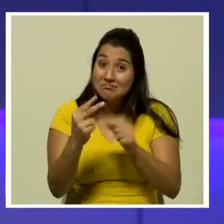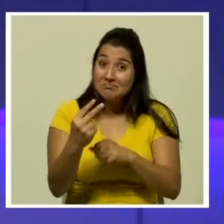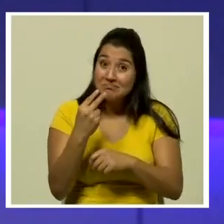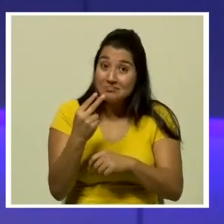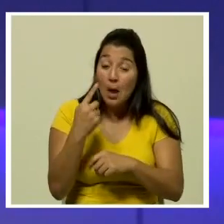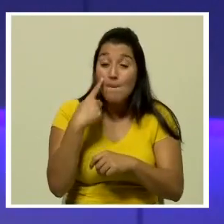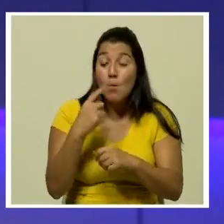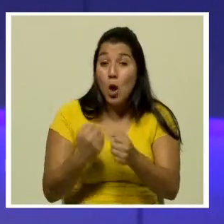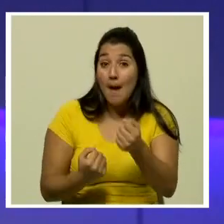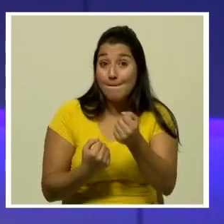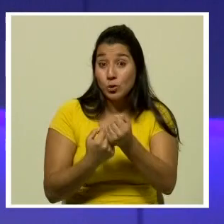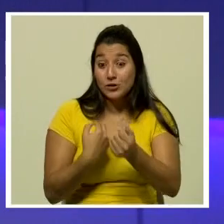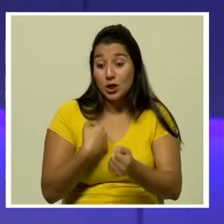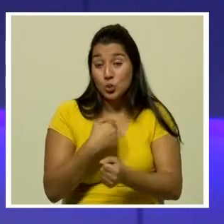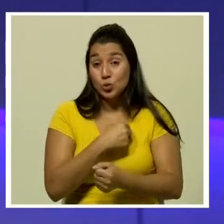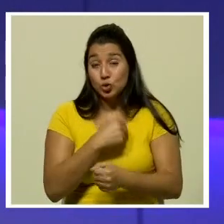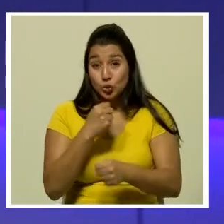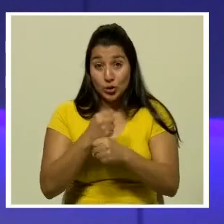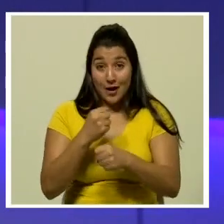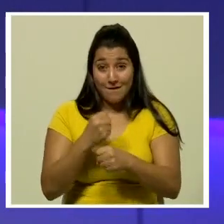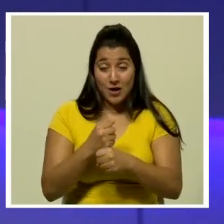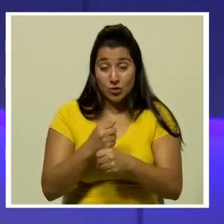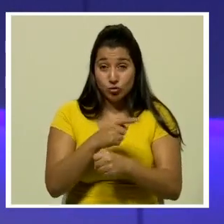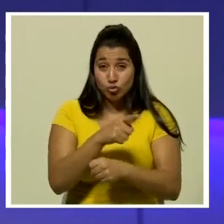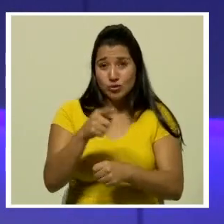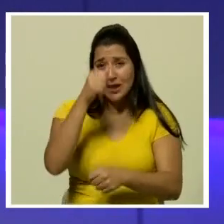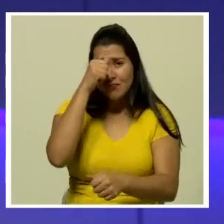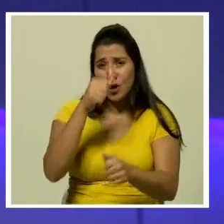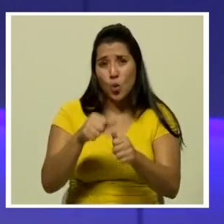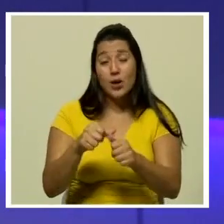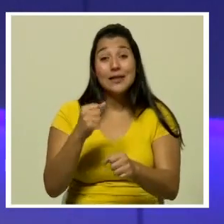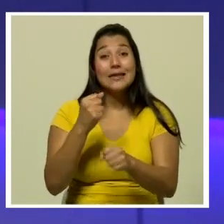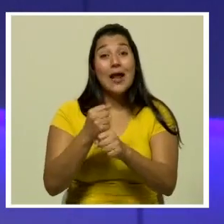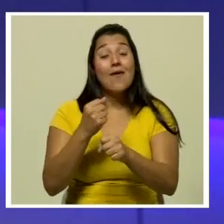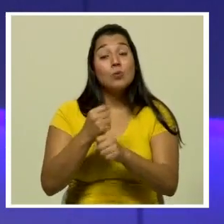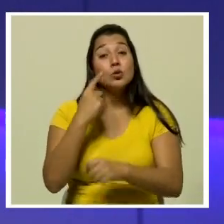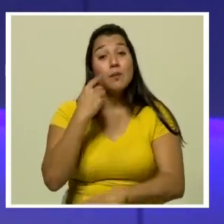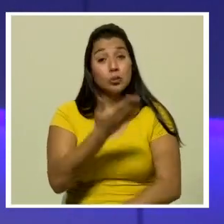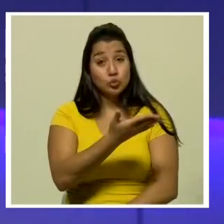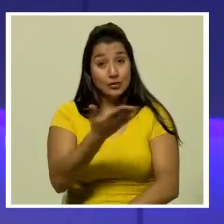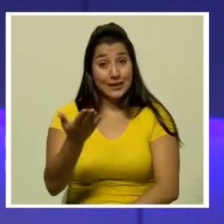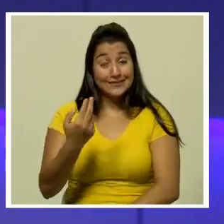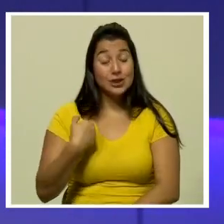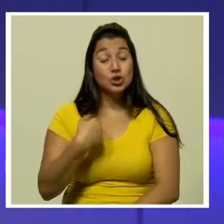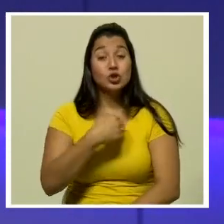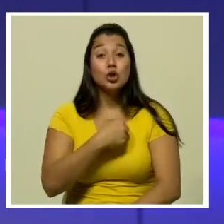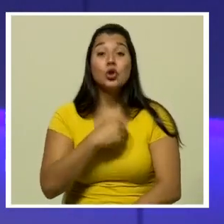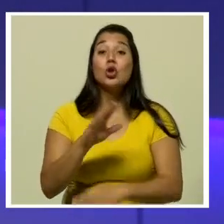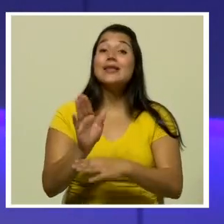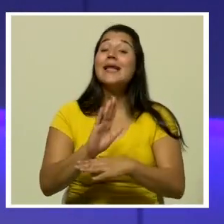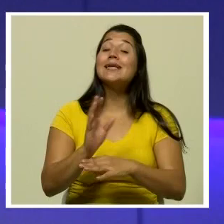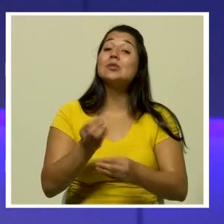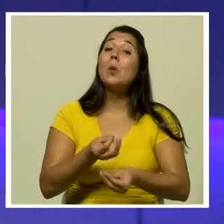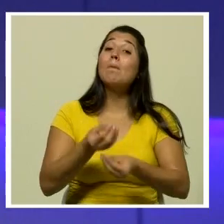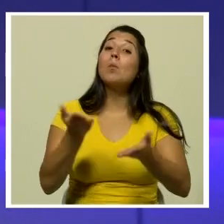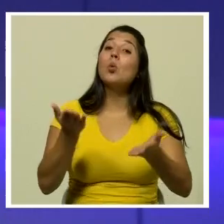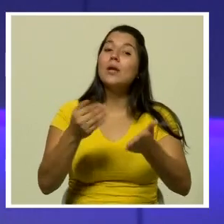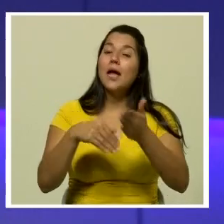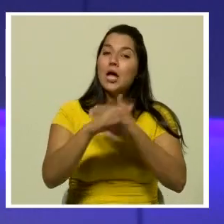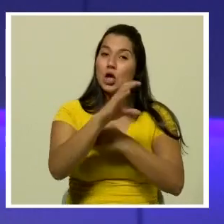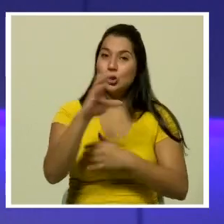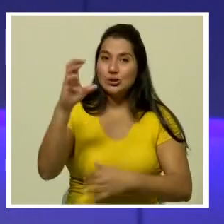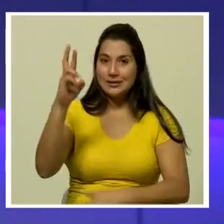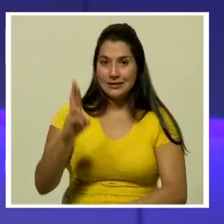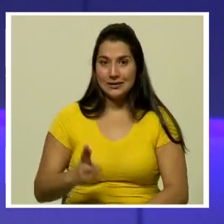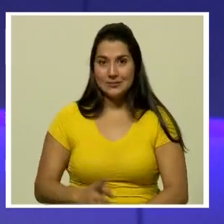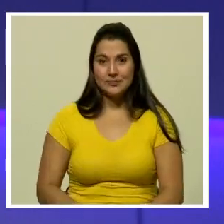por apoyarnos. Recuerde, trabajamos para usted. Somos la televisión pública de